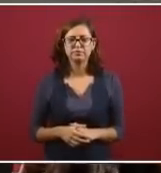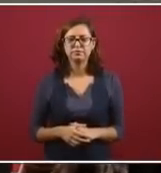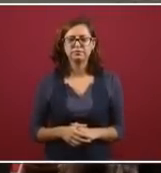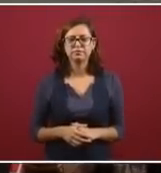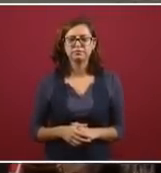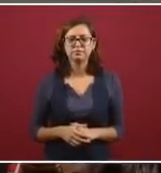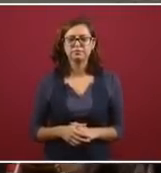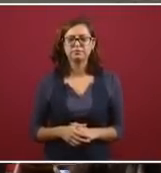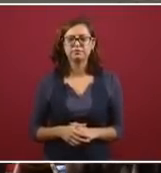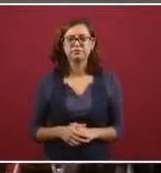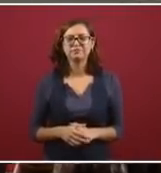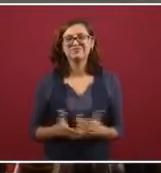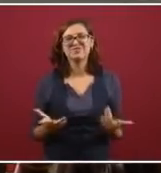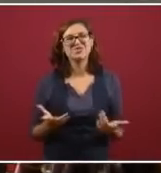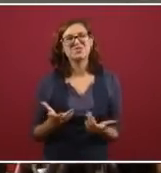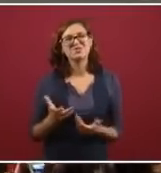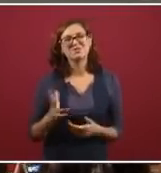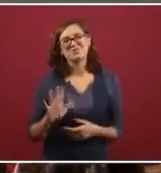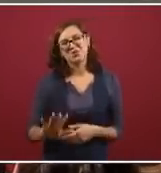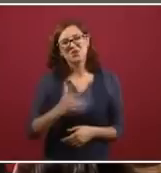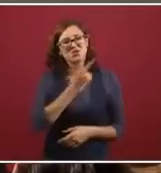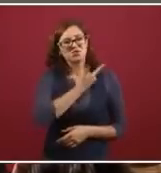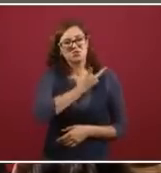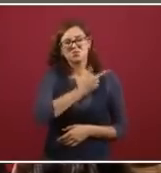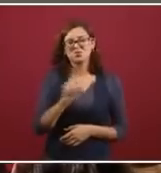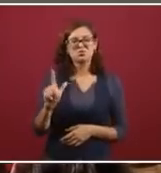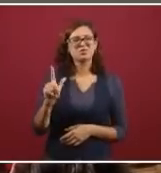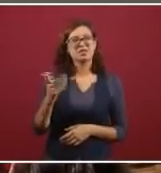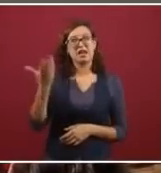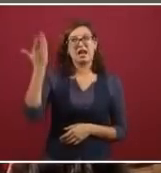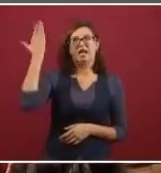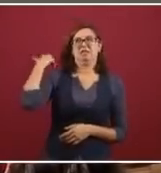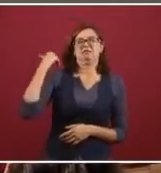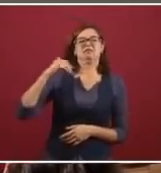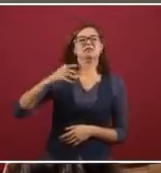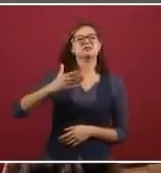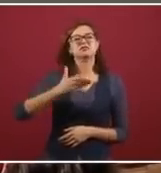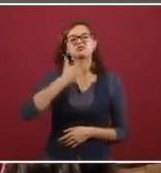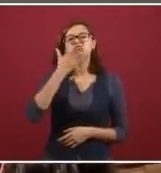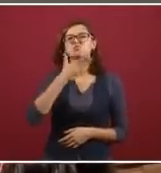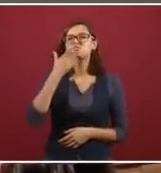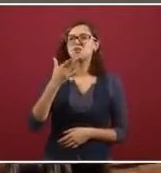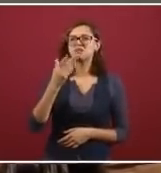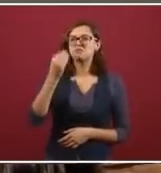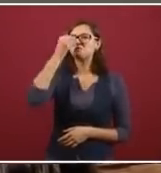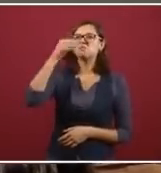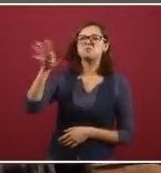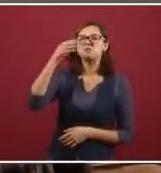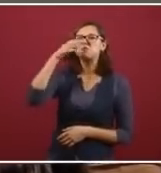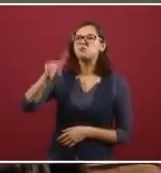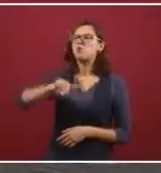como era antes, echarle la culpa a factores externos,